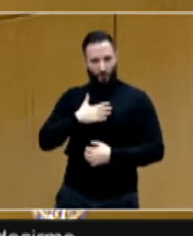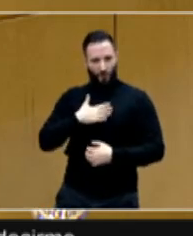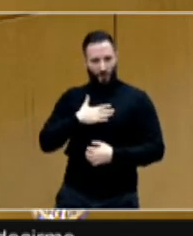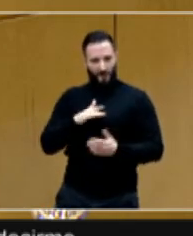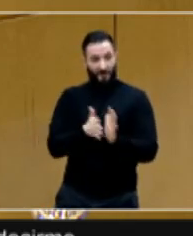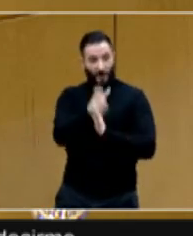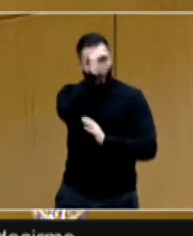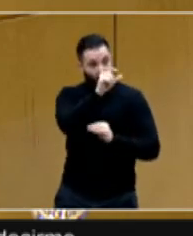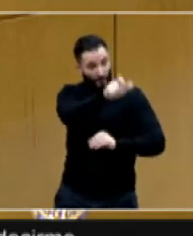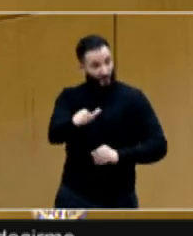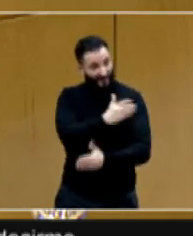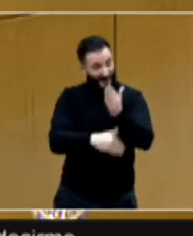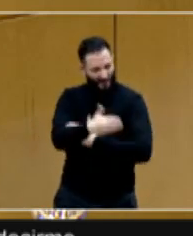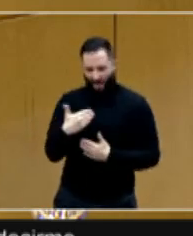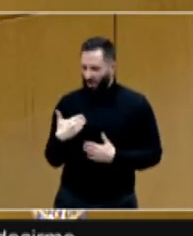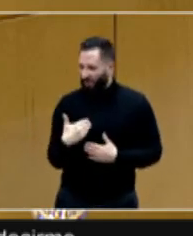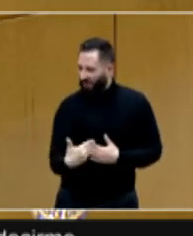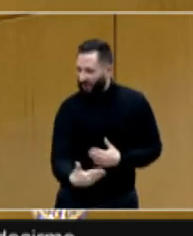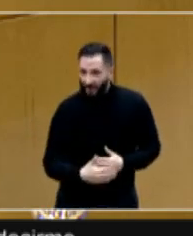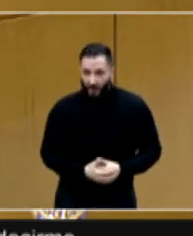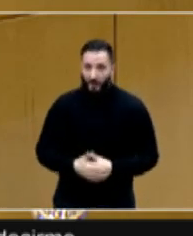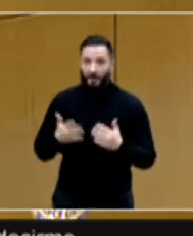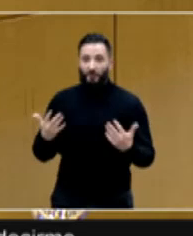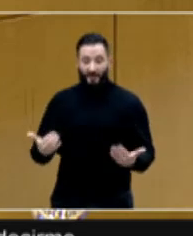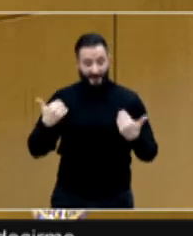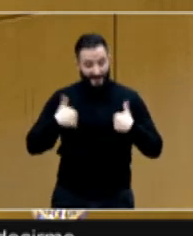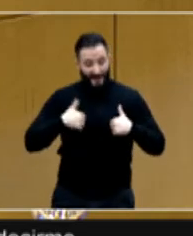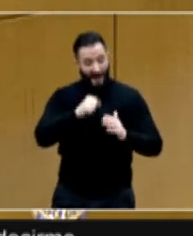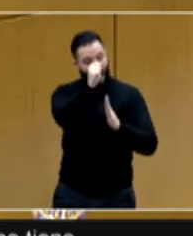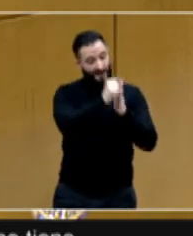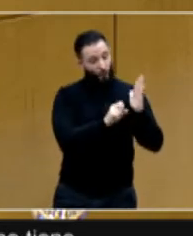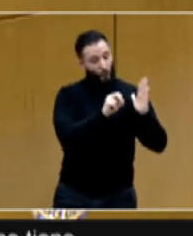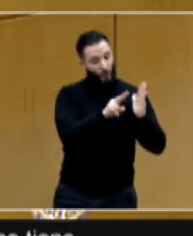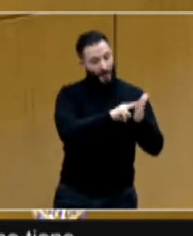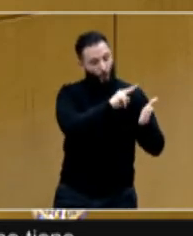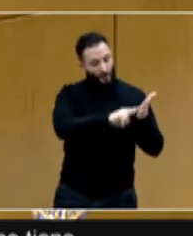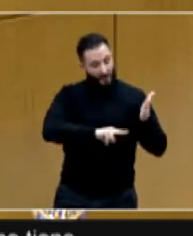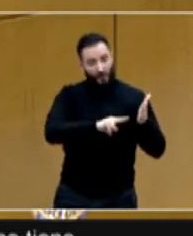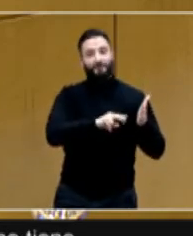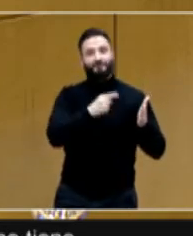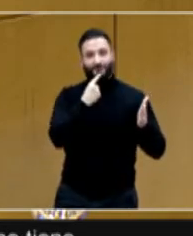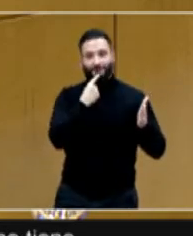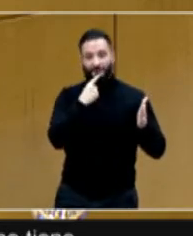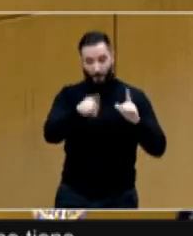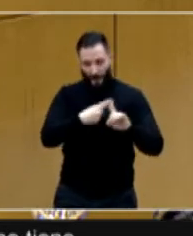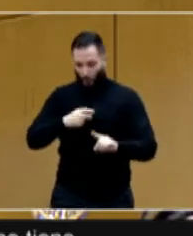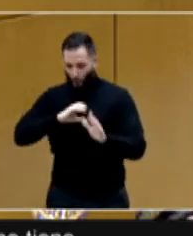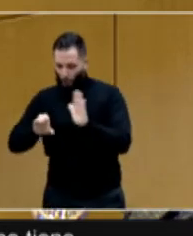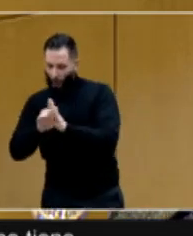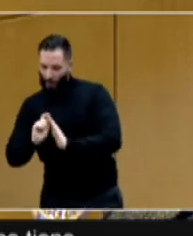por tanto colocar en primer lugar como dice el artículo 12 de la convención reflejarlo en nuestro código civil